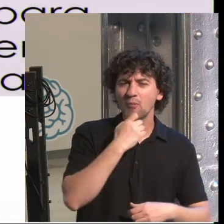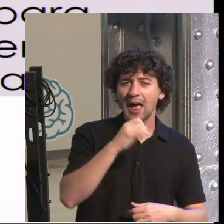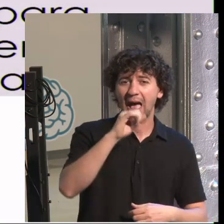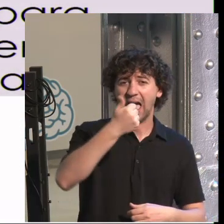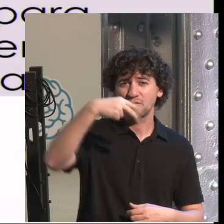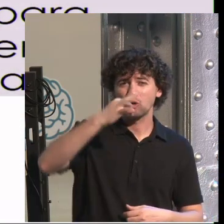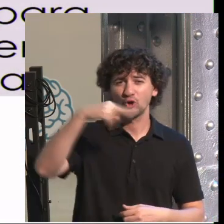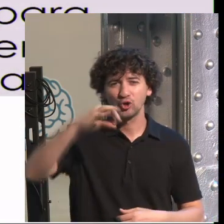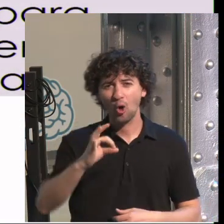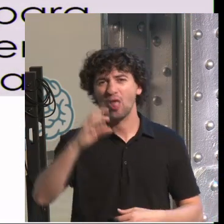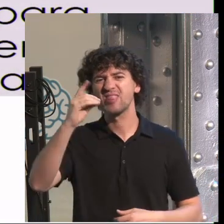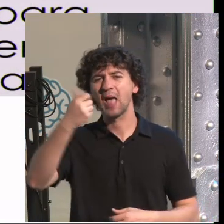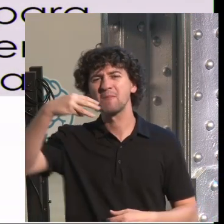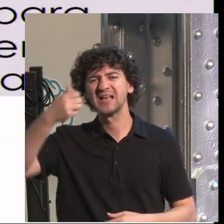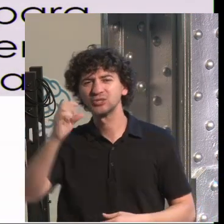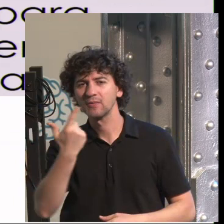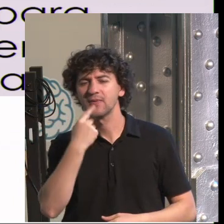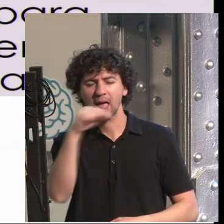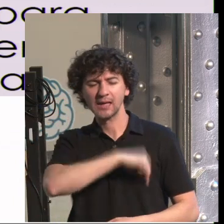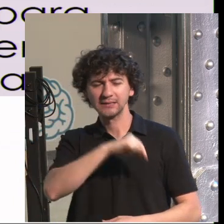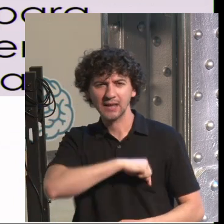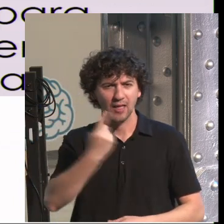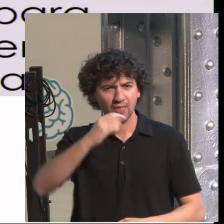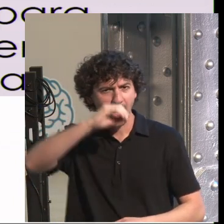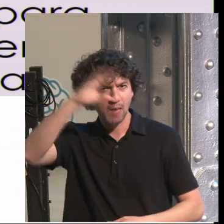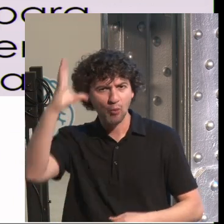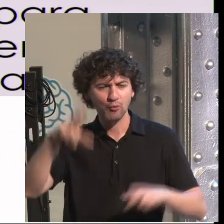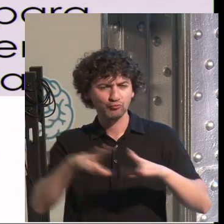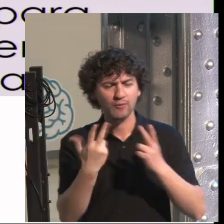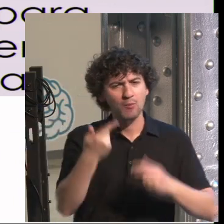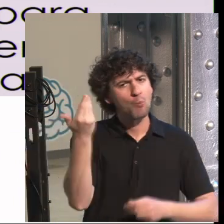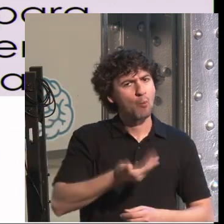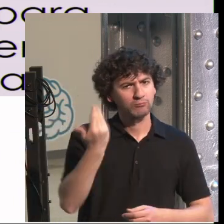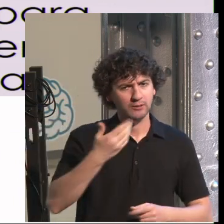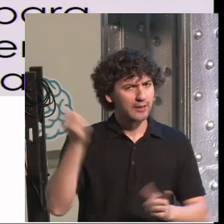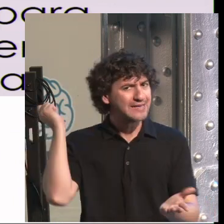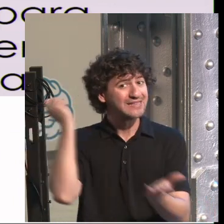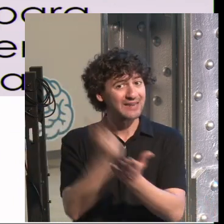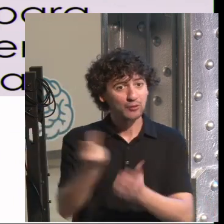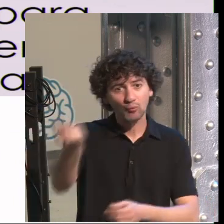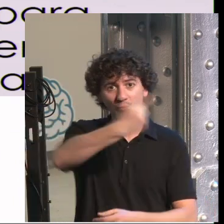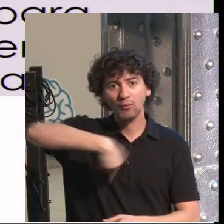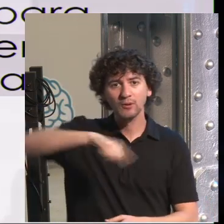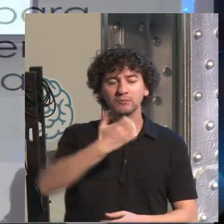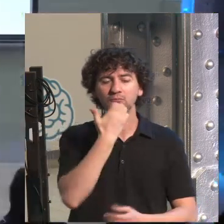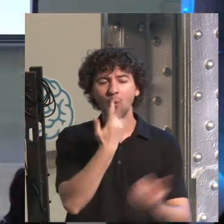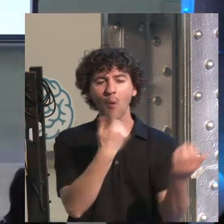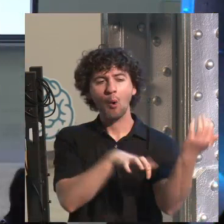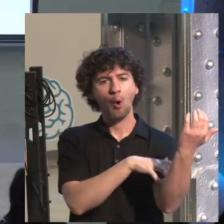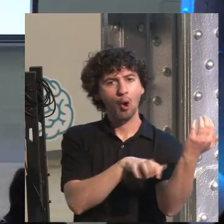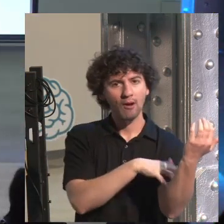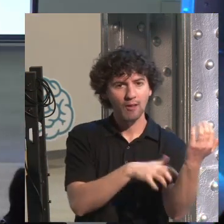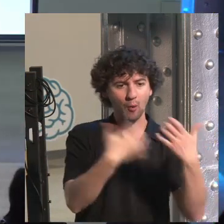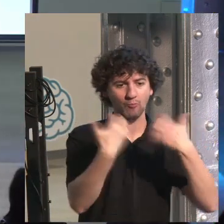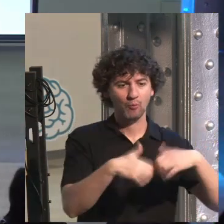son fundamentales en nuestra evolución y en nuestro cerebro. Y uno de los retos siempre ha sido cómo hacer que un ordenador pudiese tener